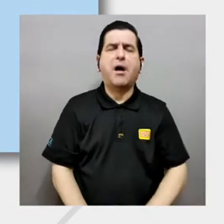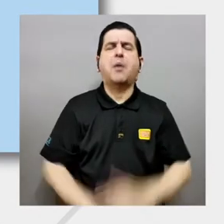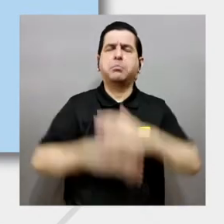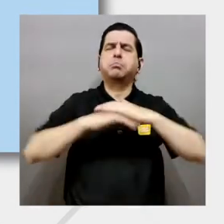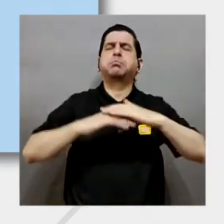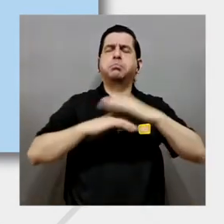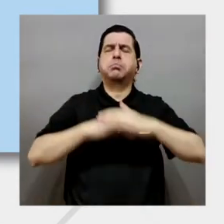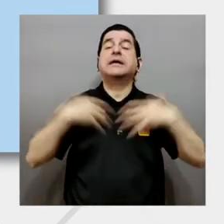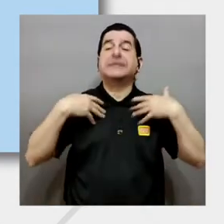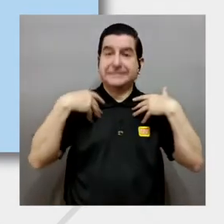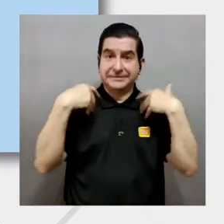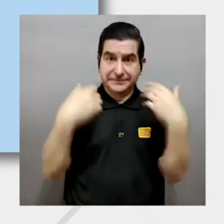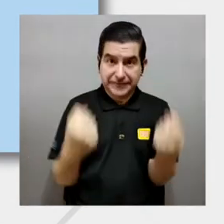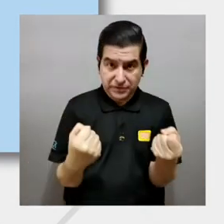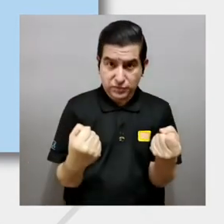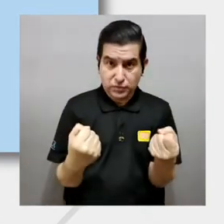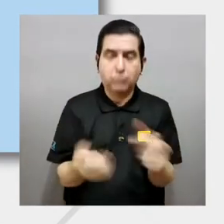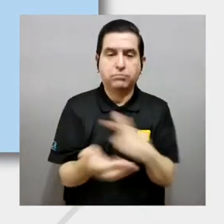puede comer